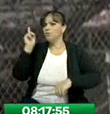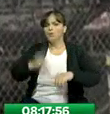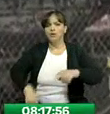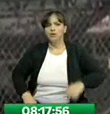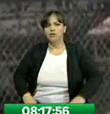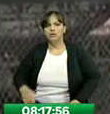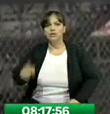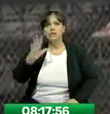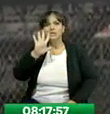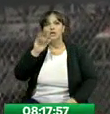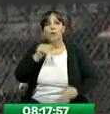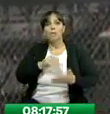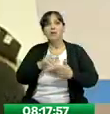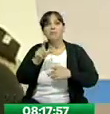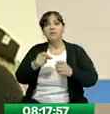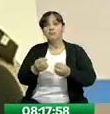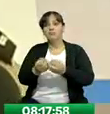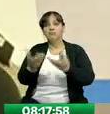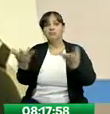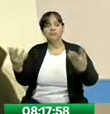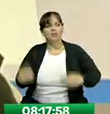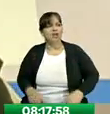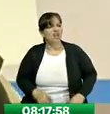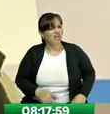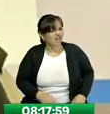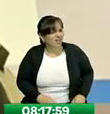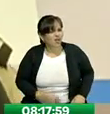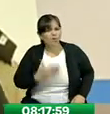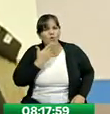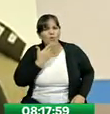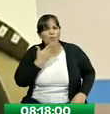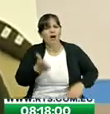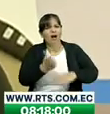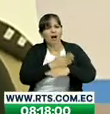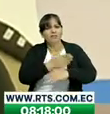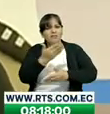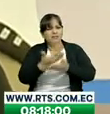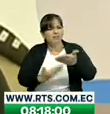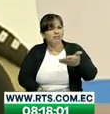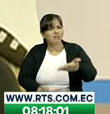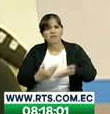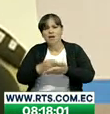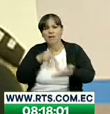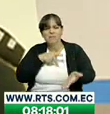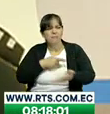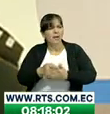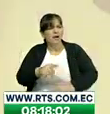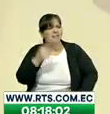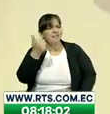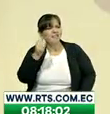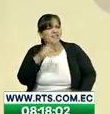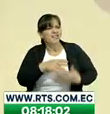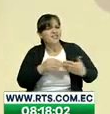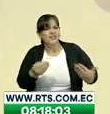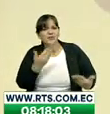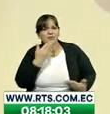por cada tablet se rifaba alrededor de 16 mil dólares y tres vehículos nuevos quince policías cuanto a